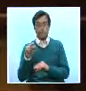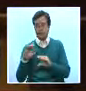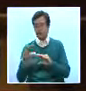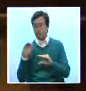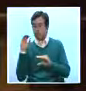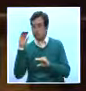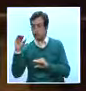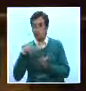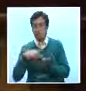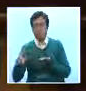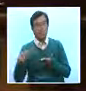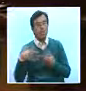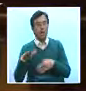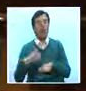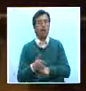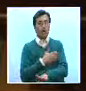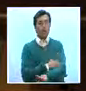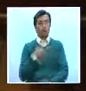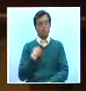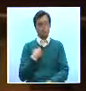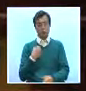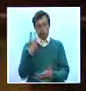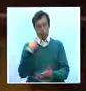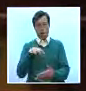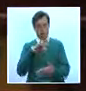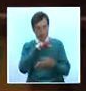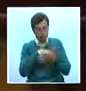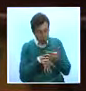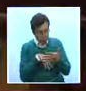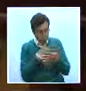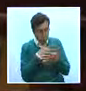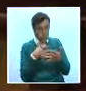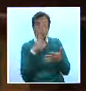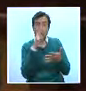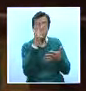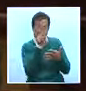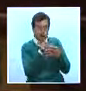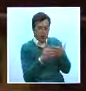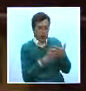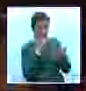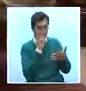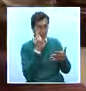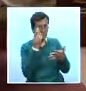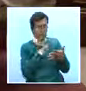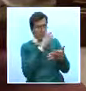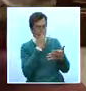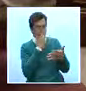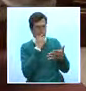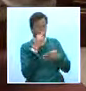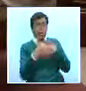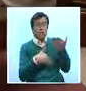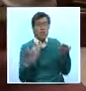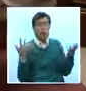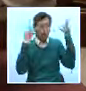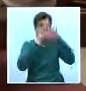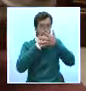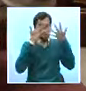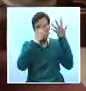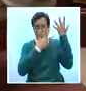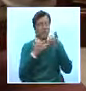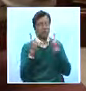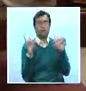$342,495. Nosotros ya nos dimos la molestia de sacar la tercera columna, que es lo que hace falta para que la gente no vaya a interpretar mal, no vaya a